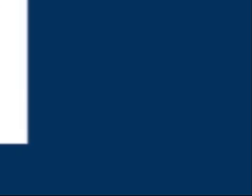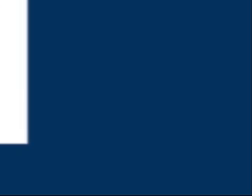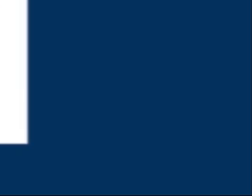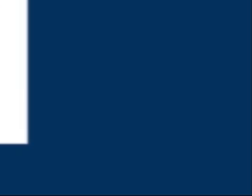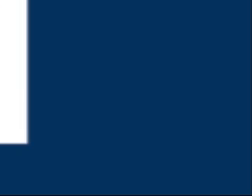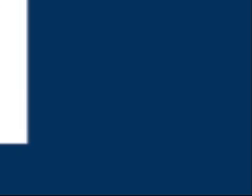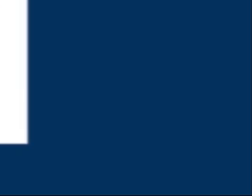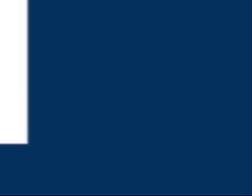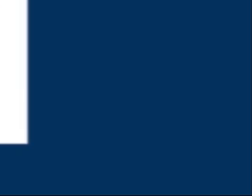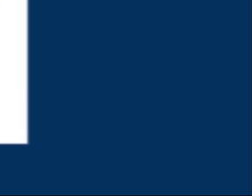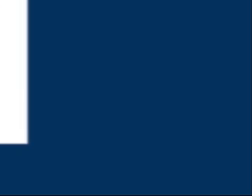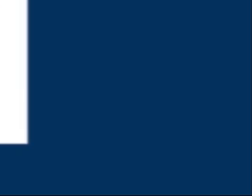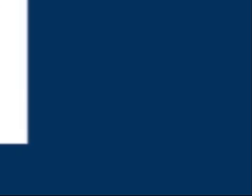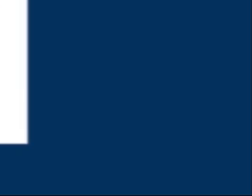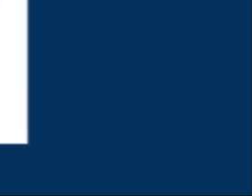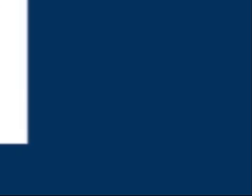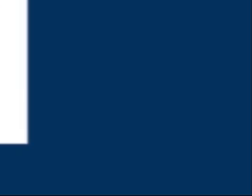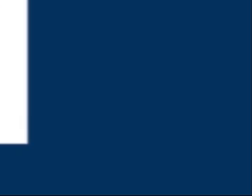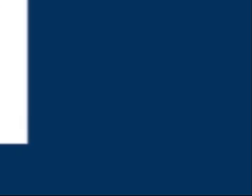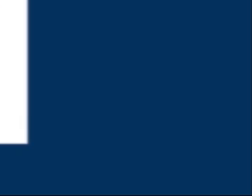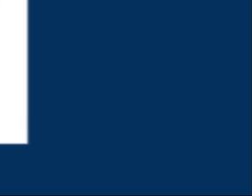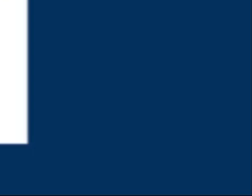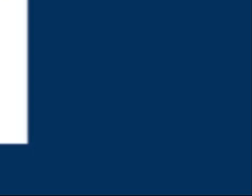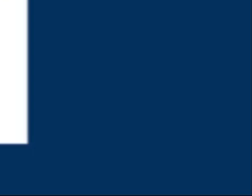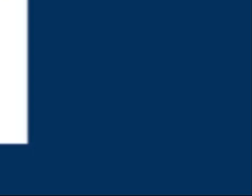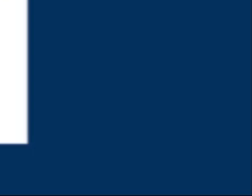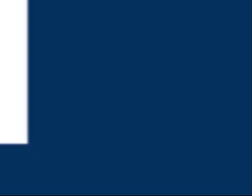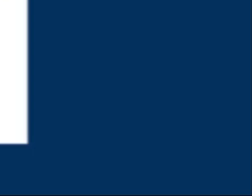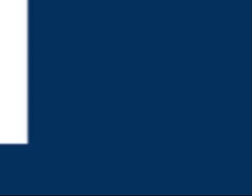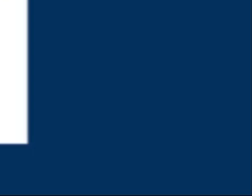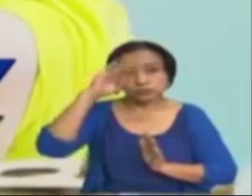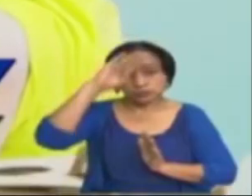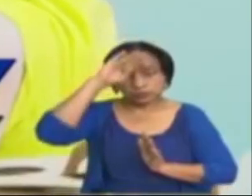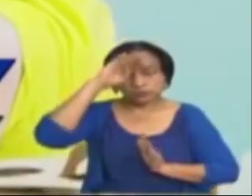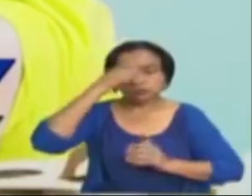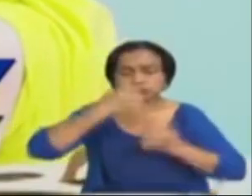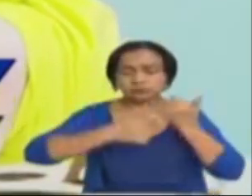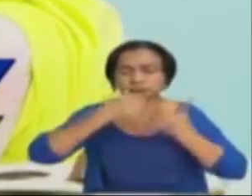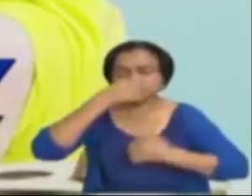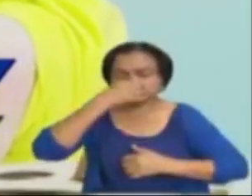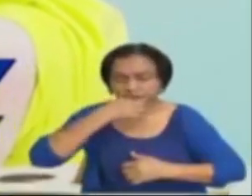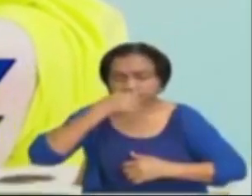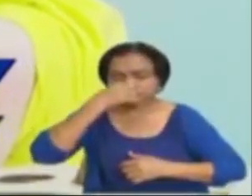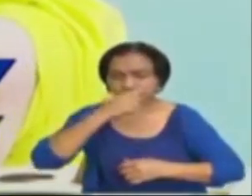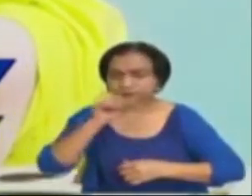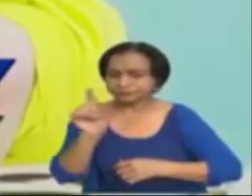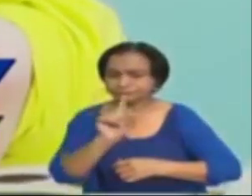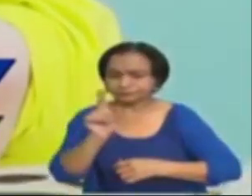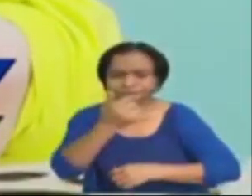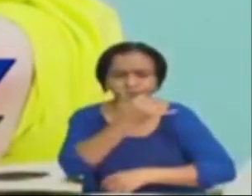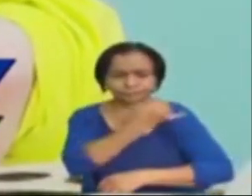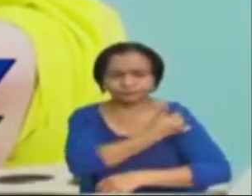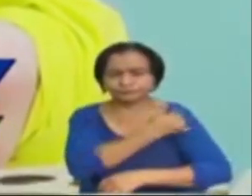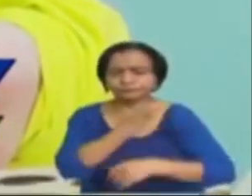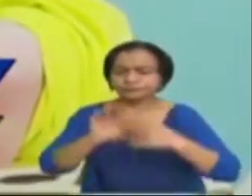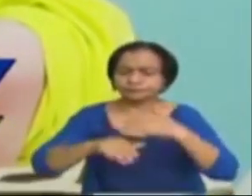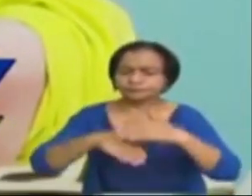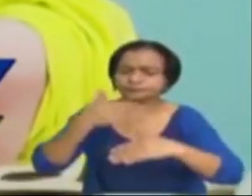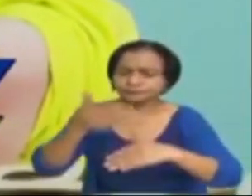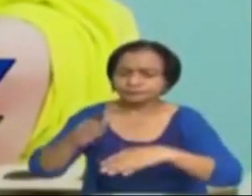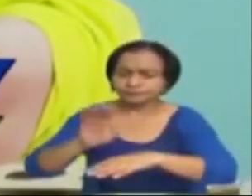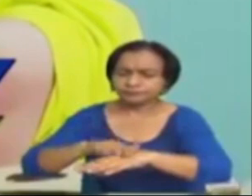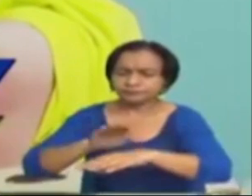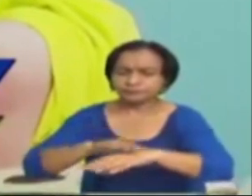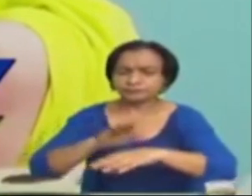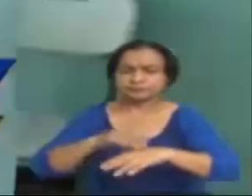para embarazadas a mediados de la semana, pendientes como estamos siempre de que los plazos, las